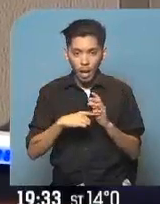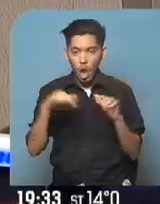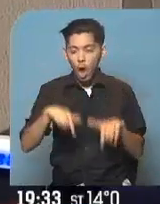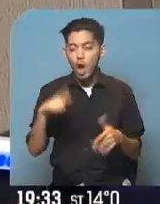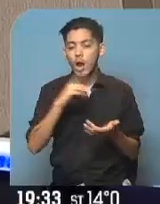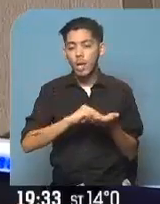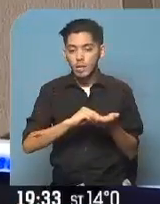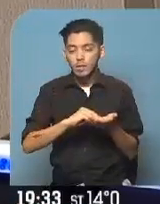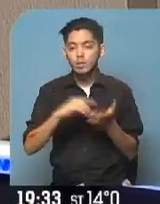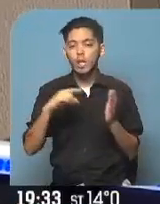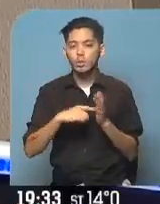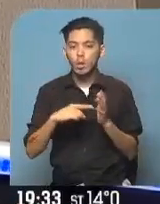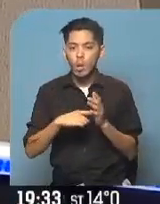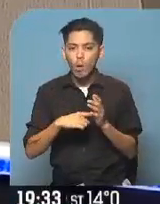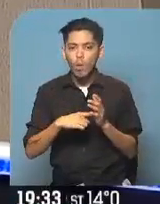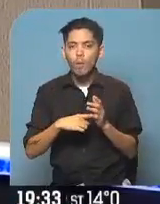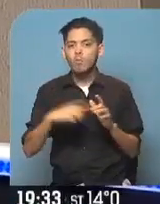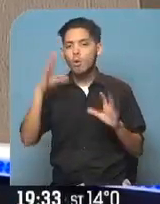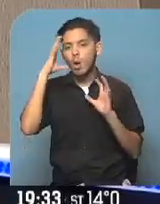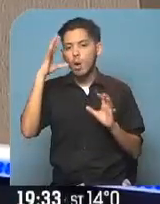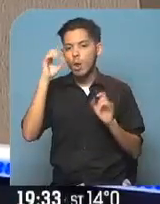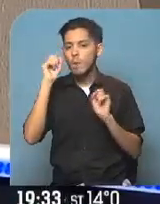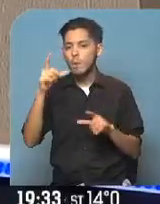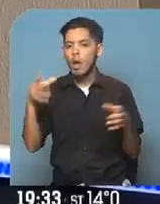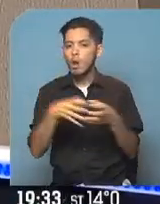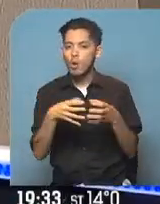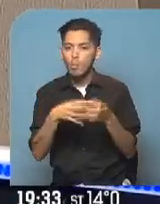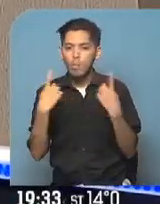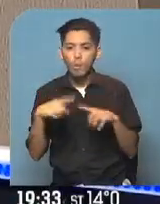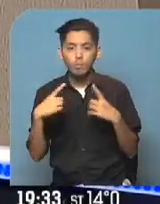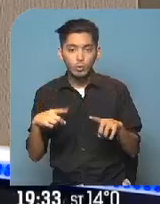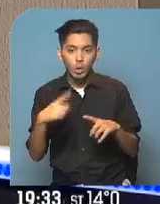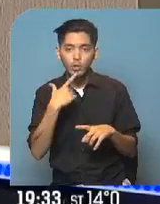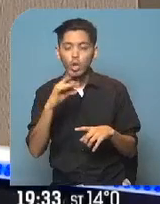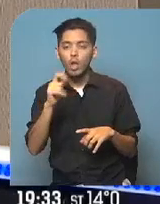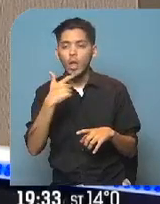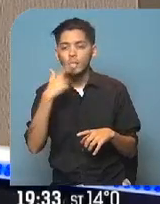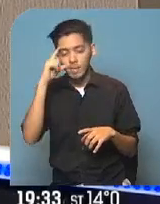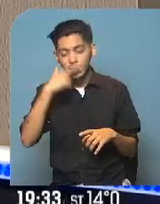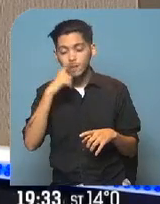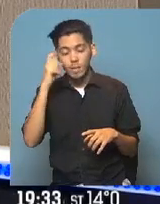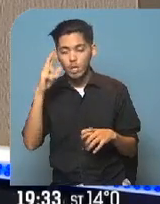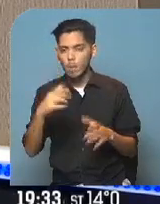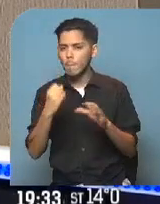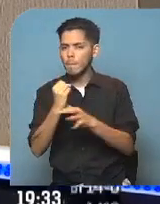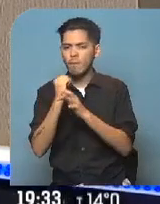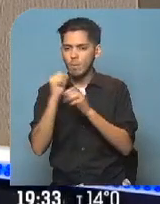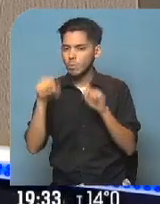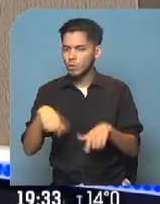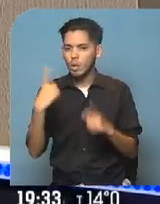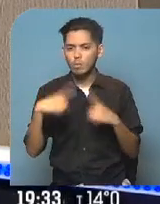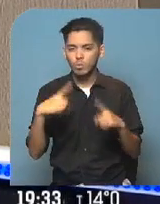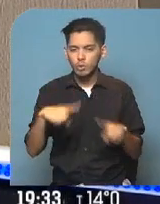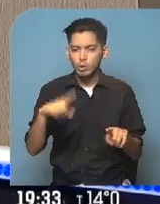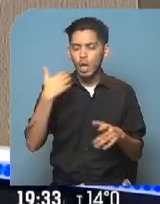legislatura de la Ciudad de Buenos Aires realizó un homenaje a la banda Soda Stereo, una de las más populares de la historia del rock argentino y latinoamericano,